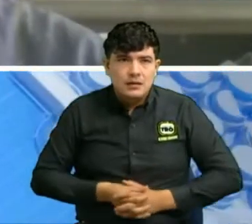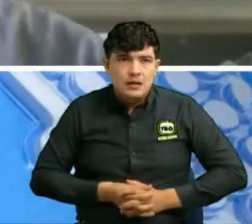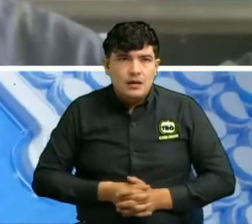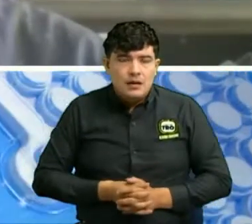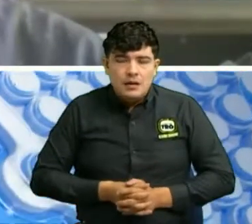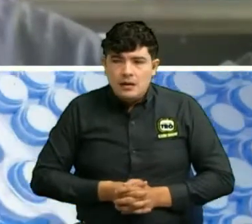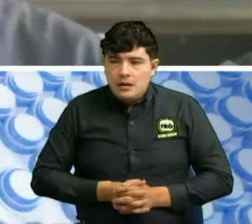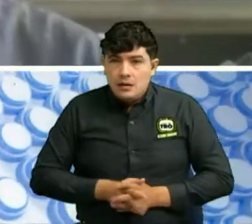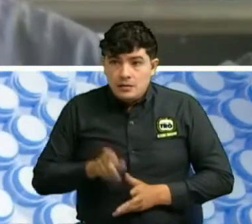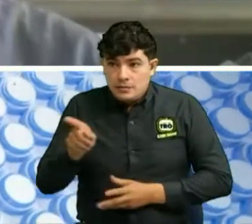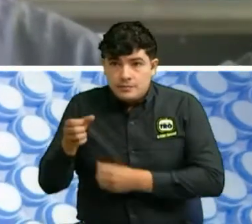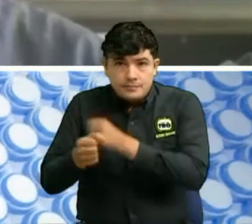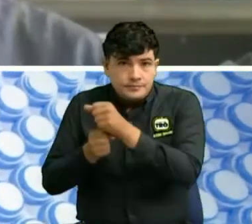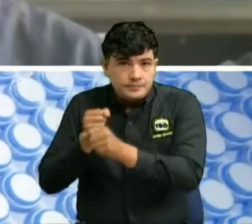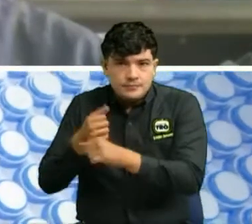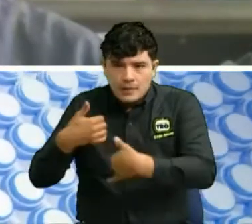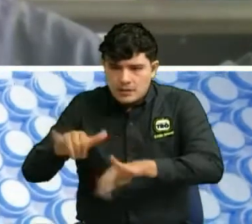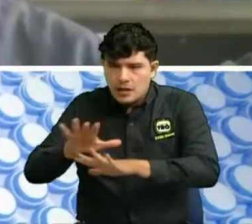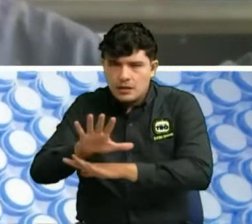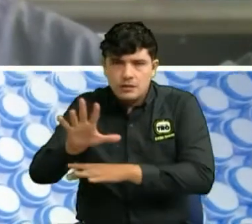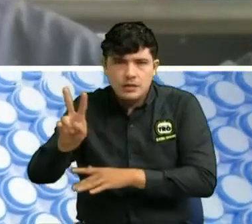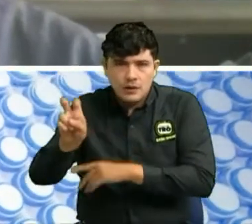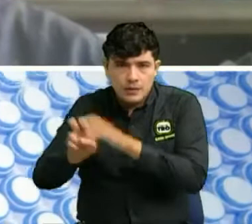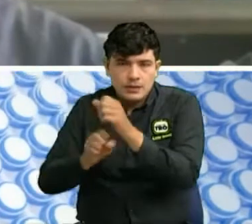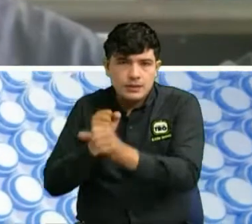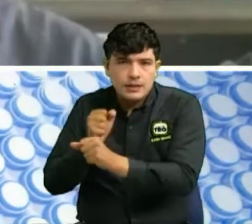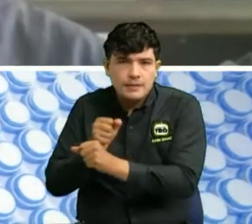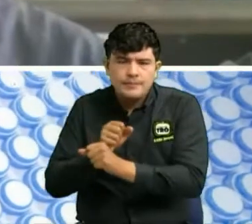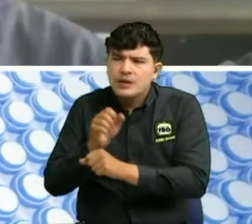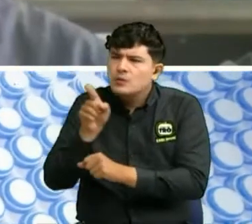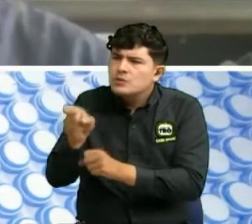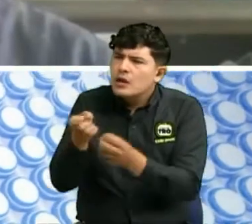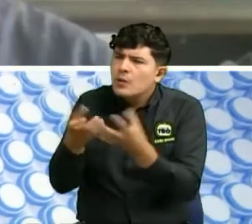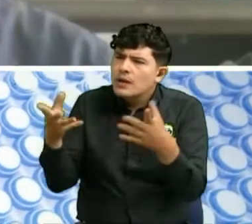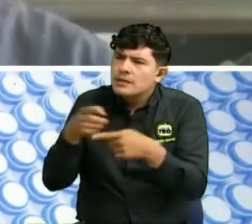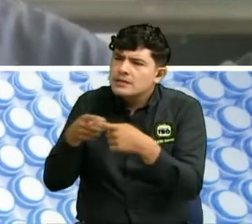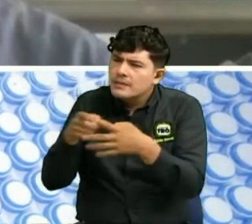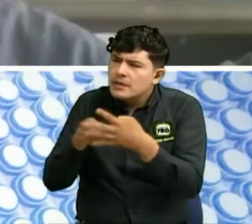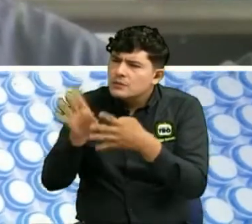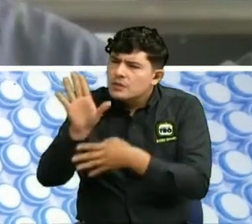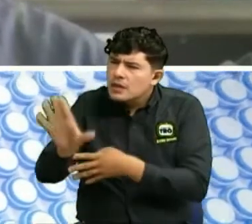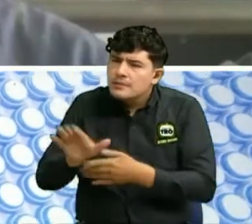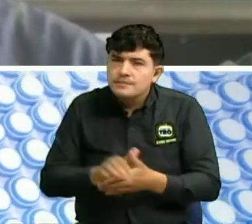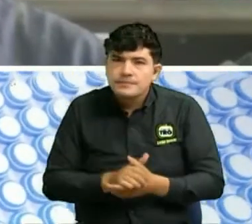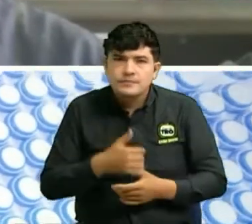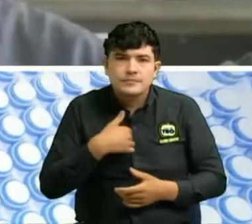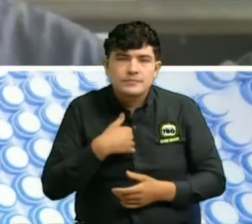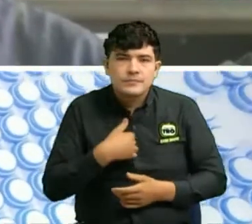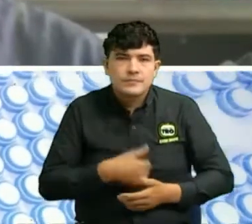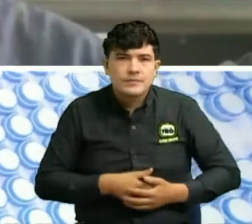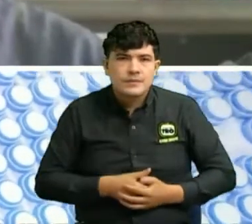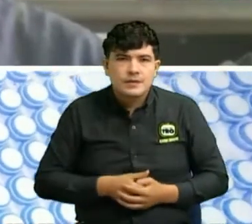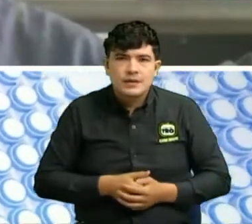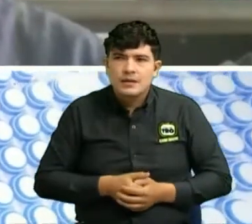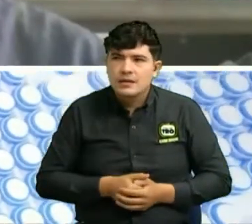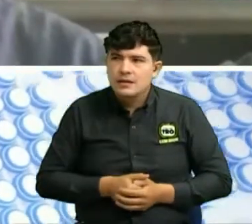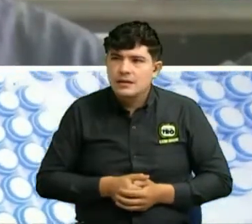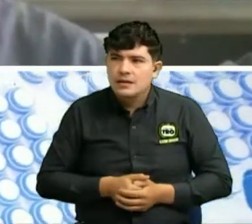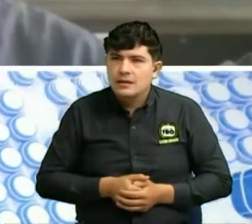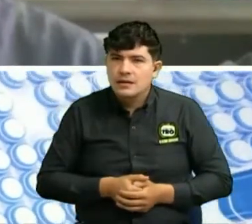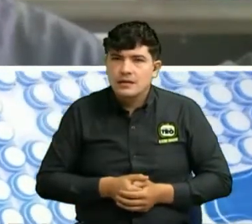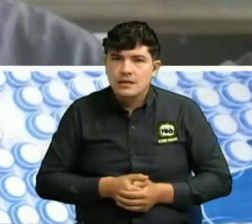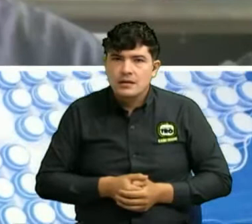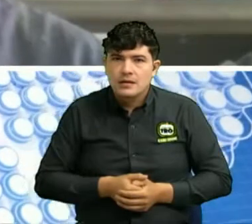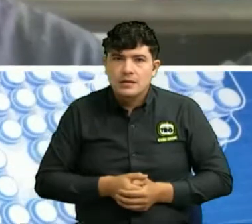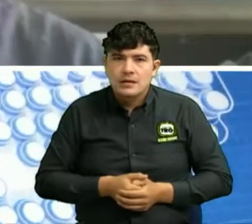654.43. ¿Me dice que tiene cuántas, Ricardo? 654.43. Y la edad que tiene ella ya tiene cumplido los 57 años. No, usted, ¿cuántas semanas es que tiene? 654. No, usted, don